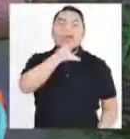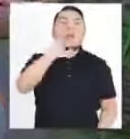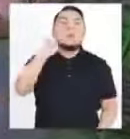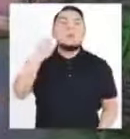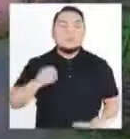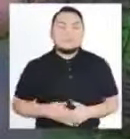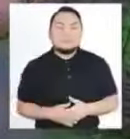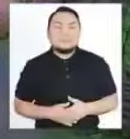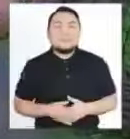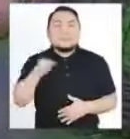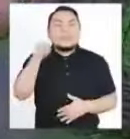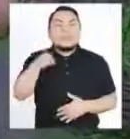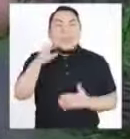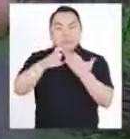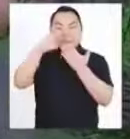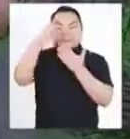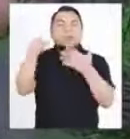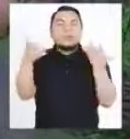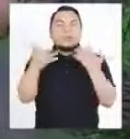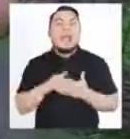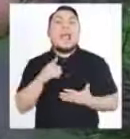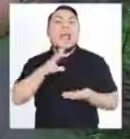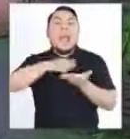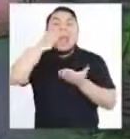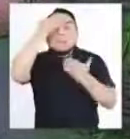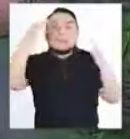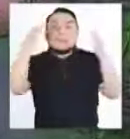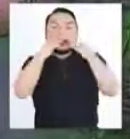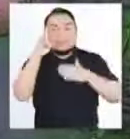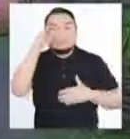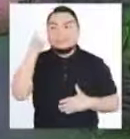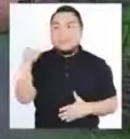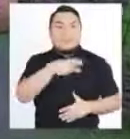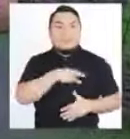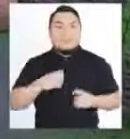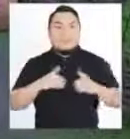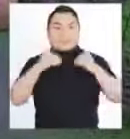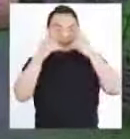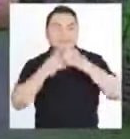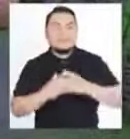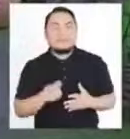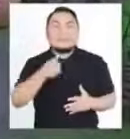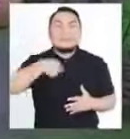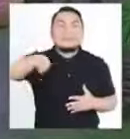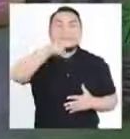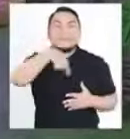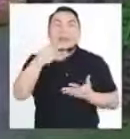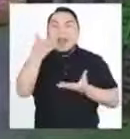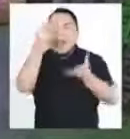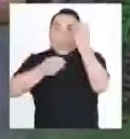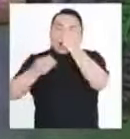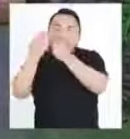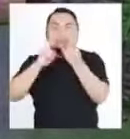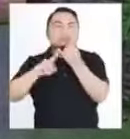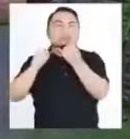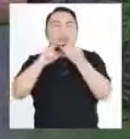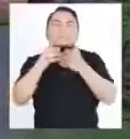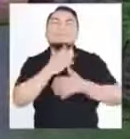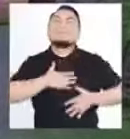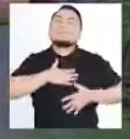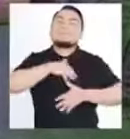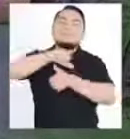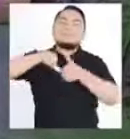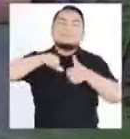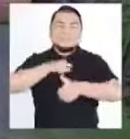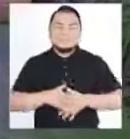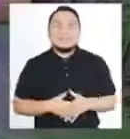de Decau. Este es un programa de Aprendo en Casa, una iniciativa del Ministerio de Educación para crear aprendizajes de